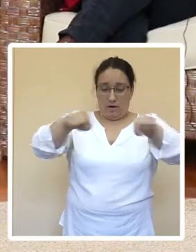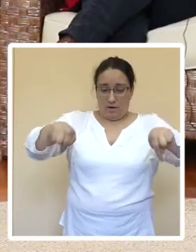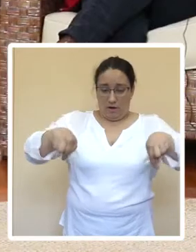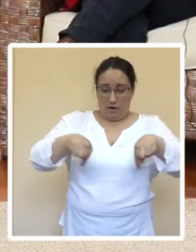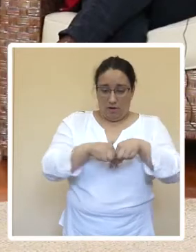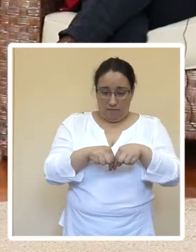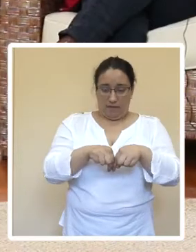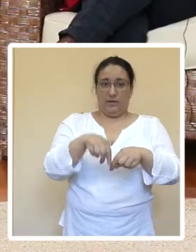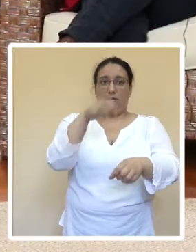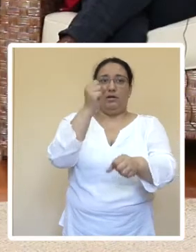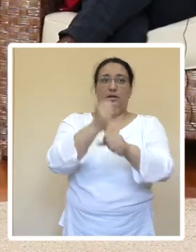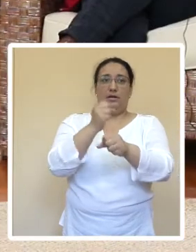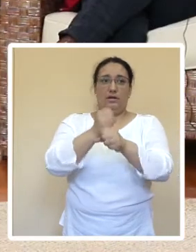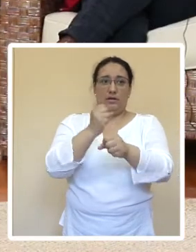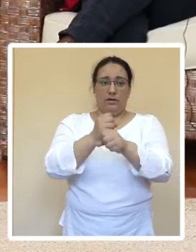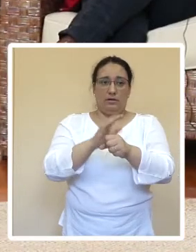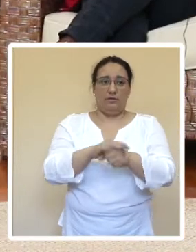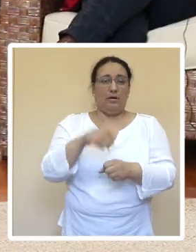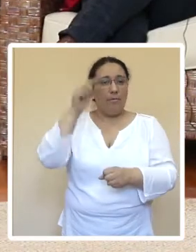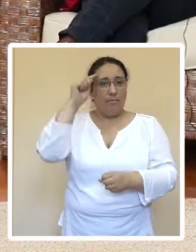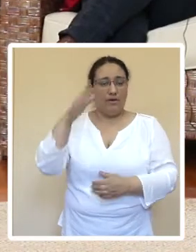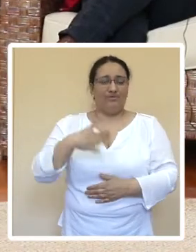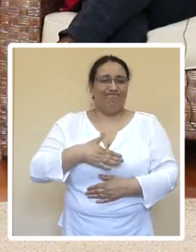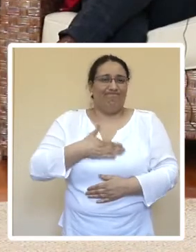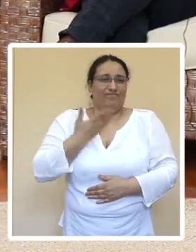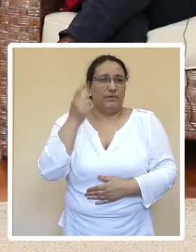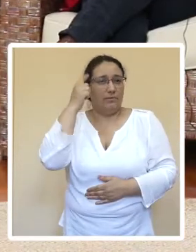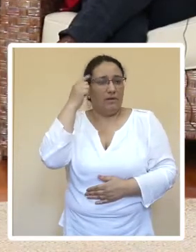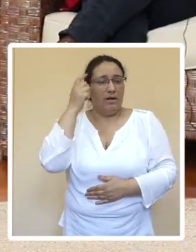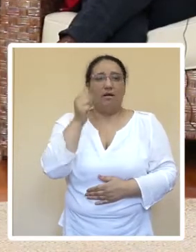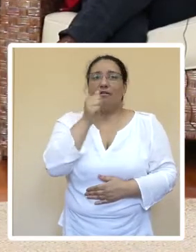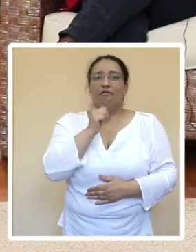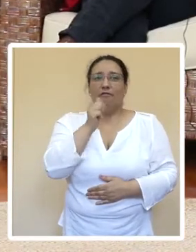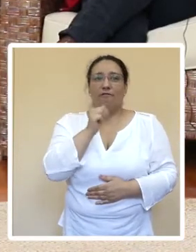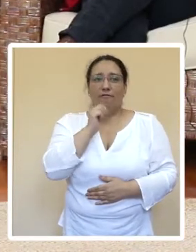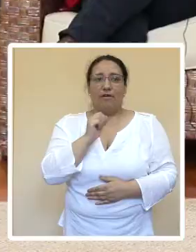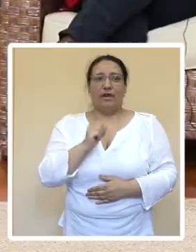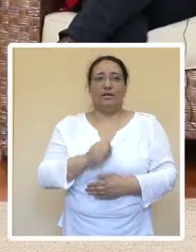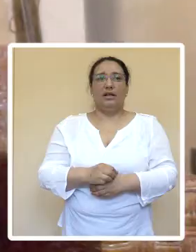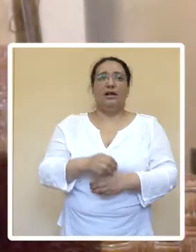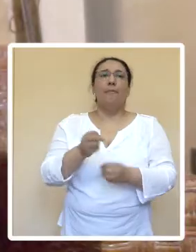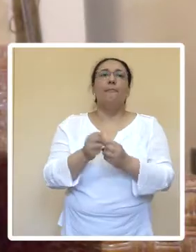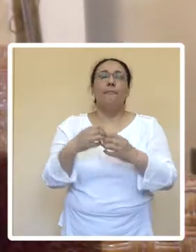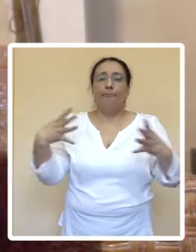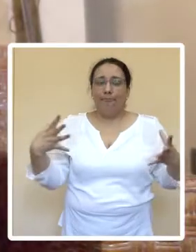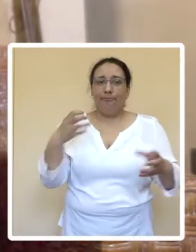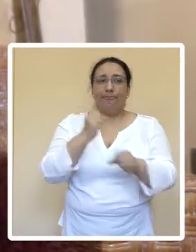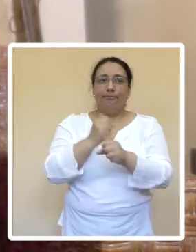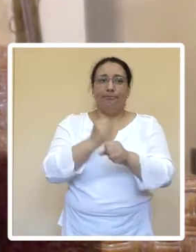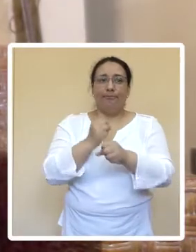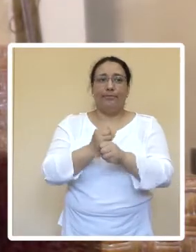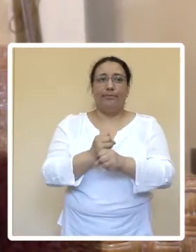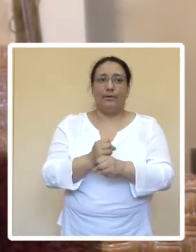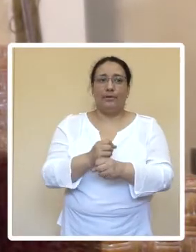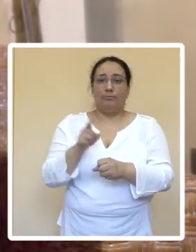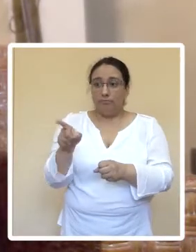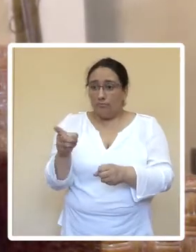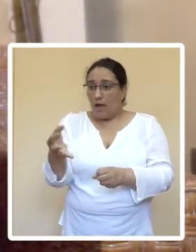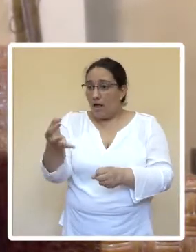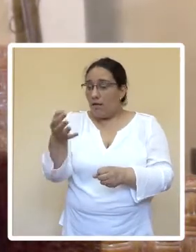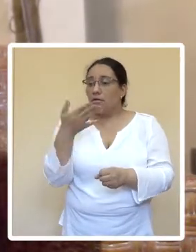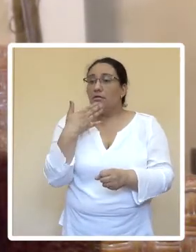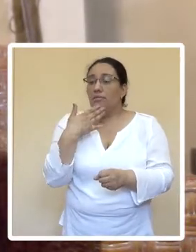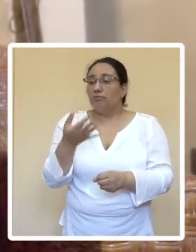OMIL, estamos realizándolo, pero igual siento que aún nos falta seguir trabajándolo más. Valesca nos menciona un poco